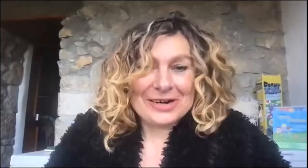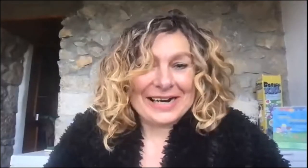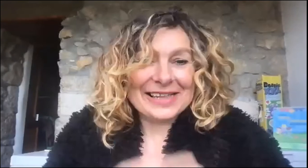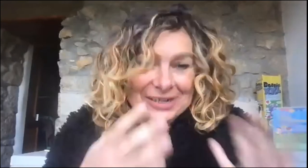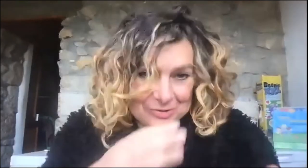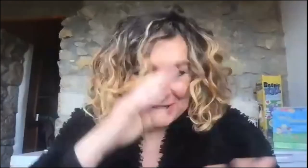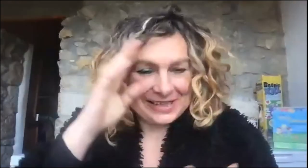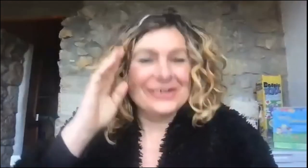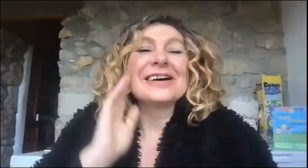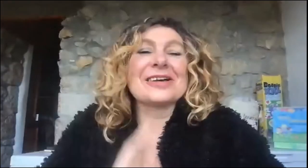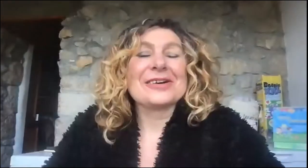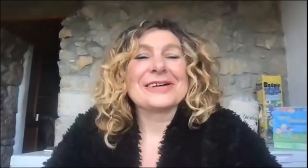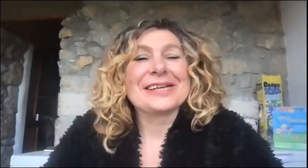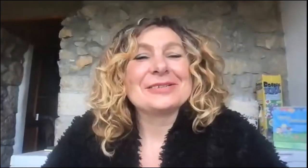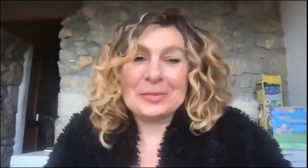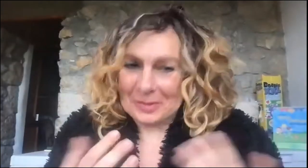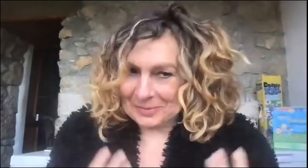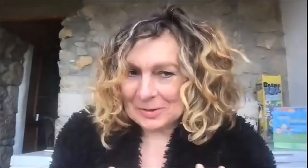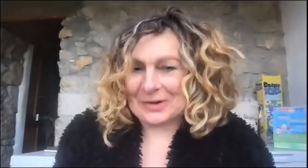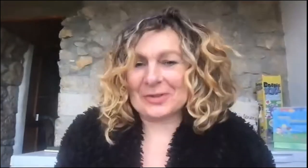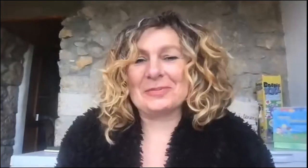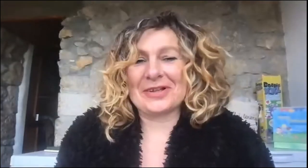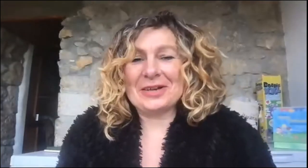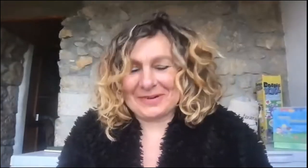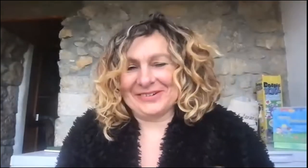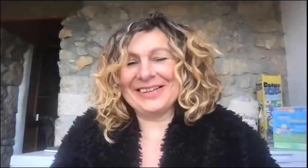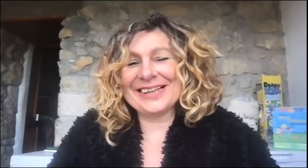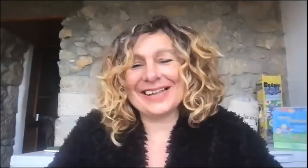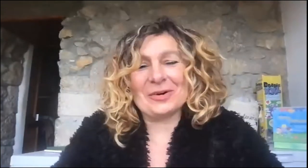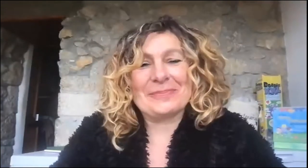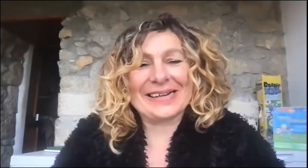estamos con ganas de que nos cuente, ¿no? Yo me conozco el modelo,